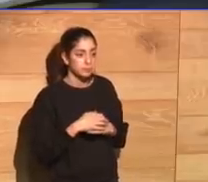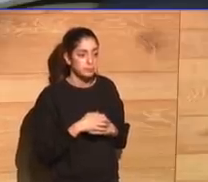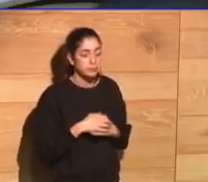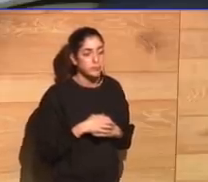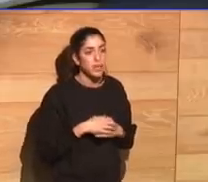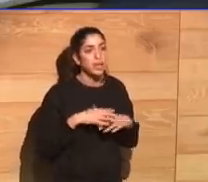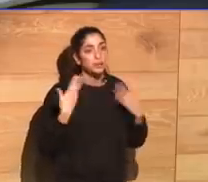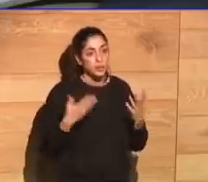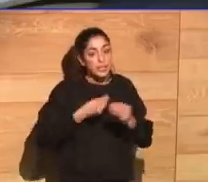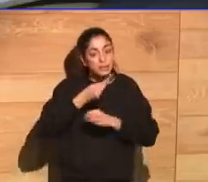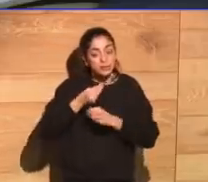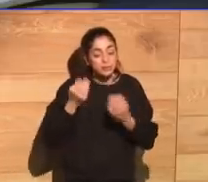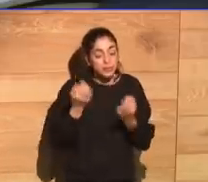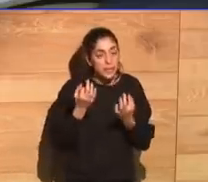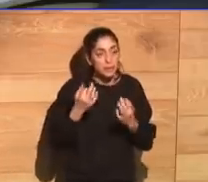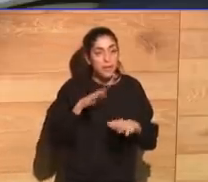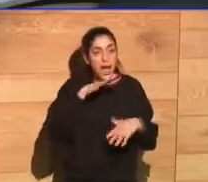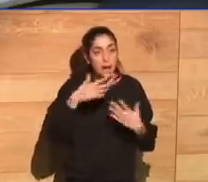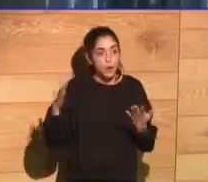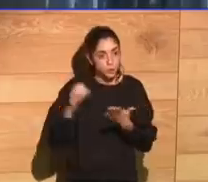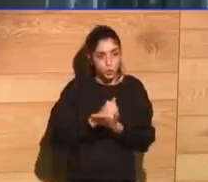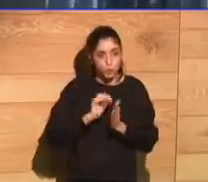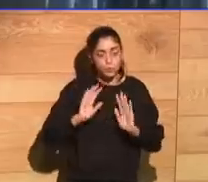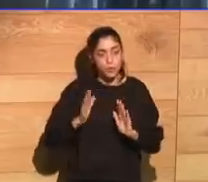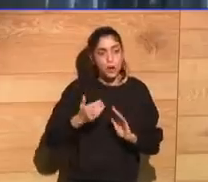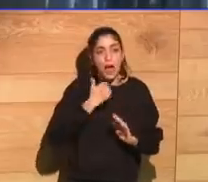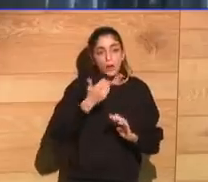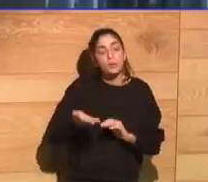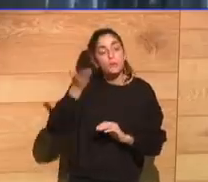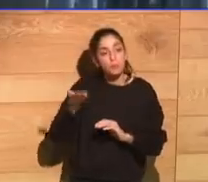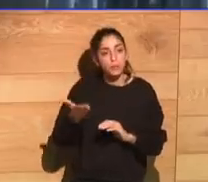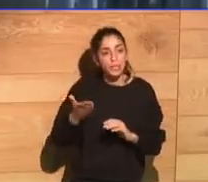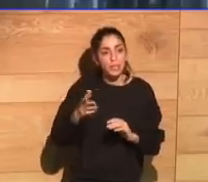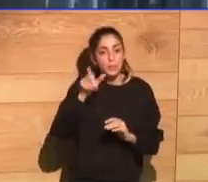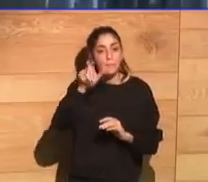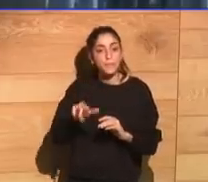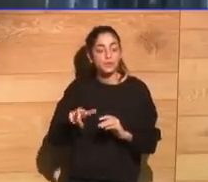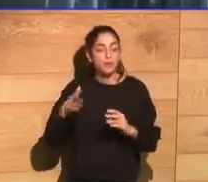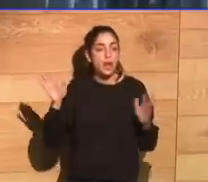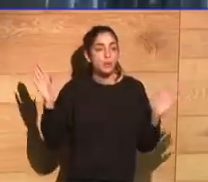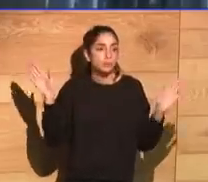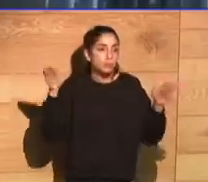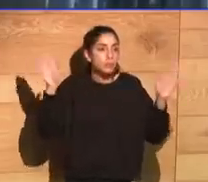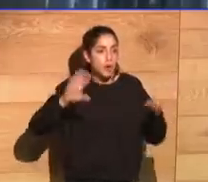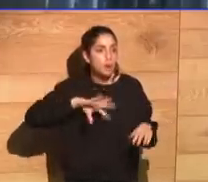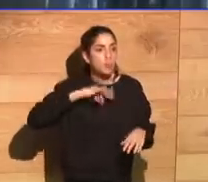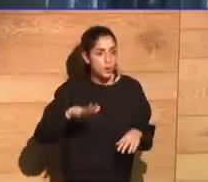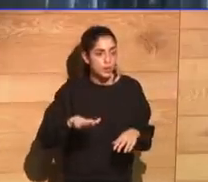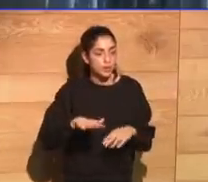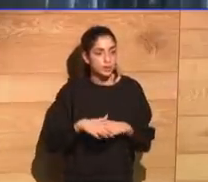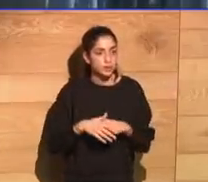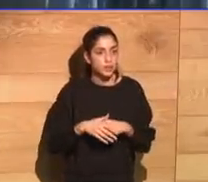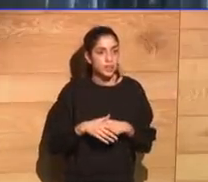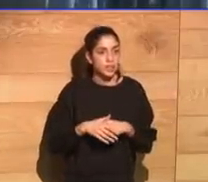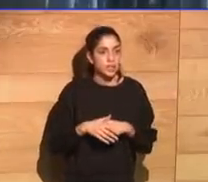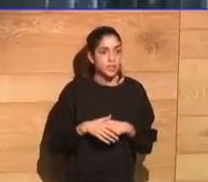a todos y ahora solo queda lo más importante, que es hacer que un hombre huele. Y entonces Richard Donner, cuando le habían llamado los